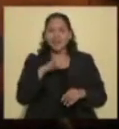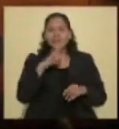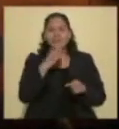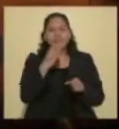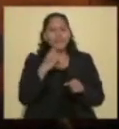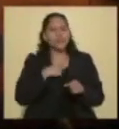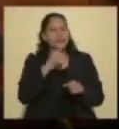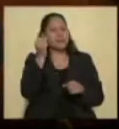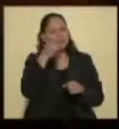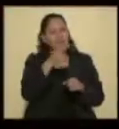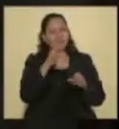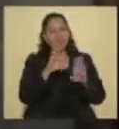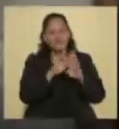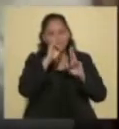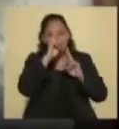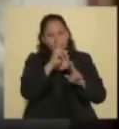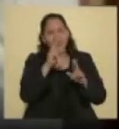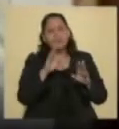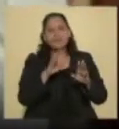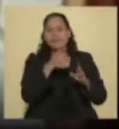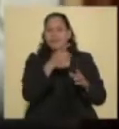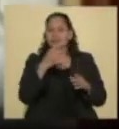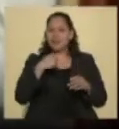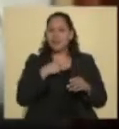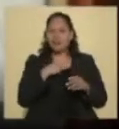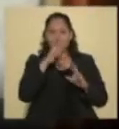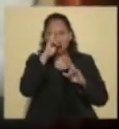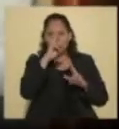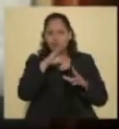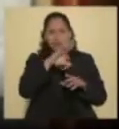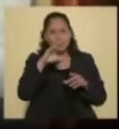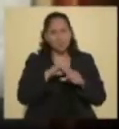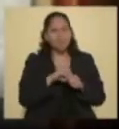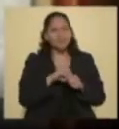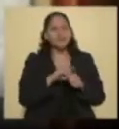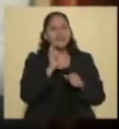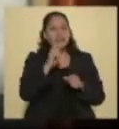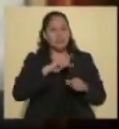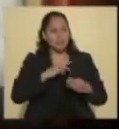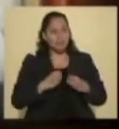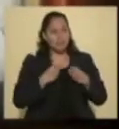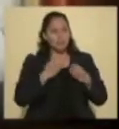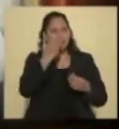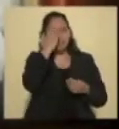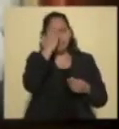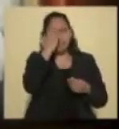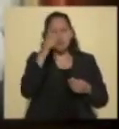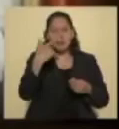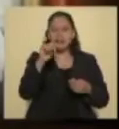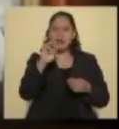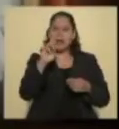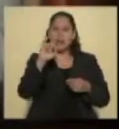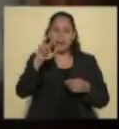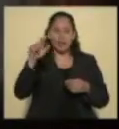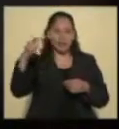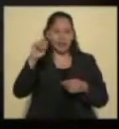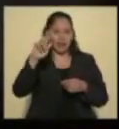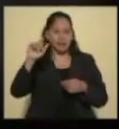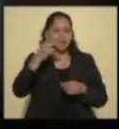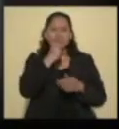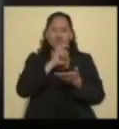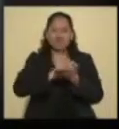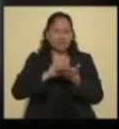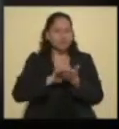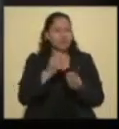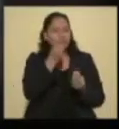Tuve el gran honor, los grandes honores que he tenido en mi vida, de conocer a Gabriel García Márquez.